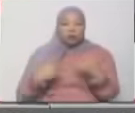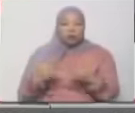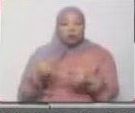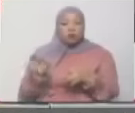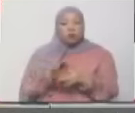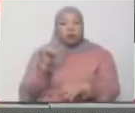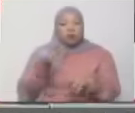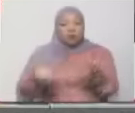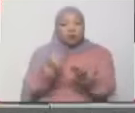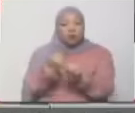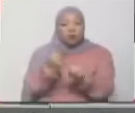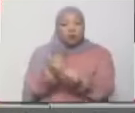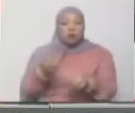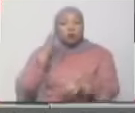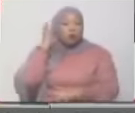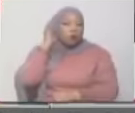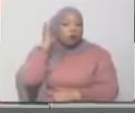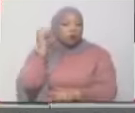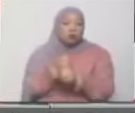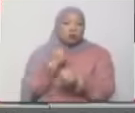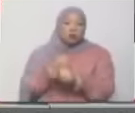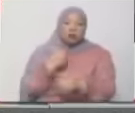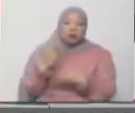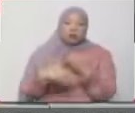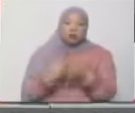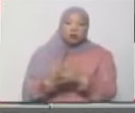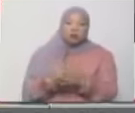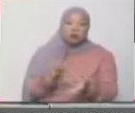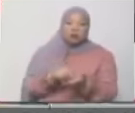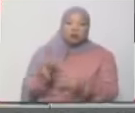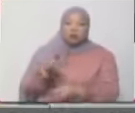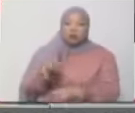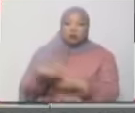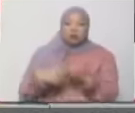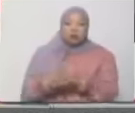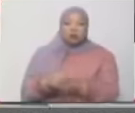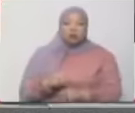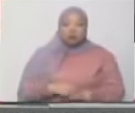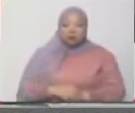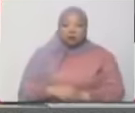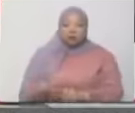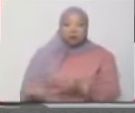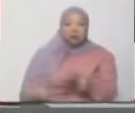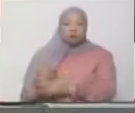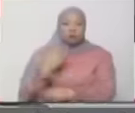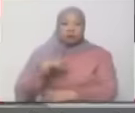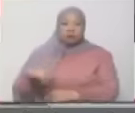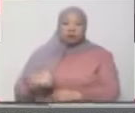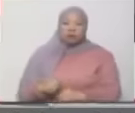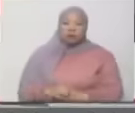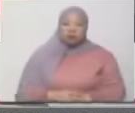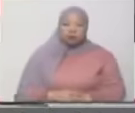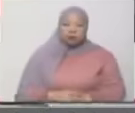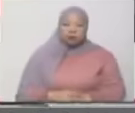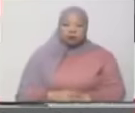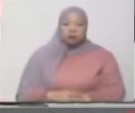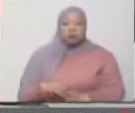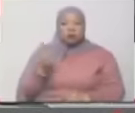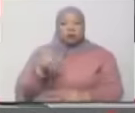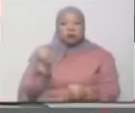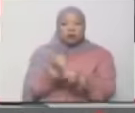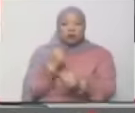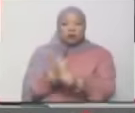ciudadano activo, consciente, partícipe, para que nunca se deje manipular por falsos mesías, para que nunca se deje